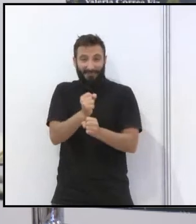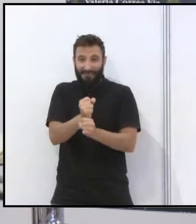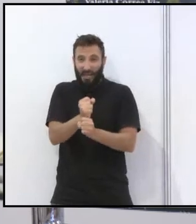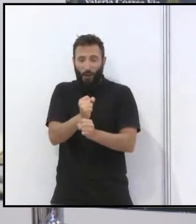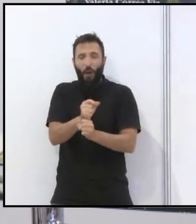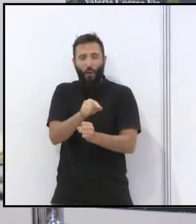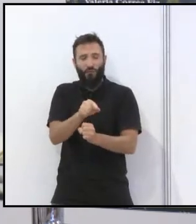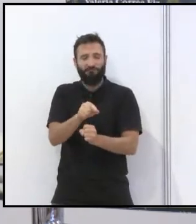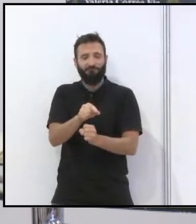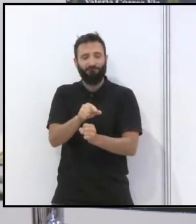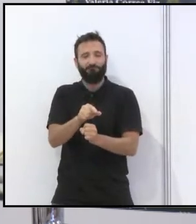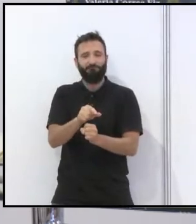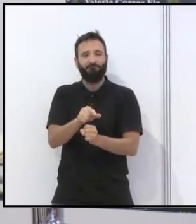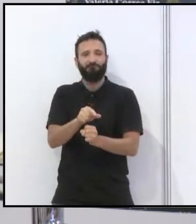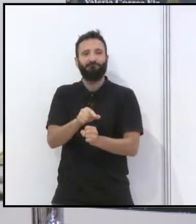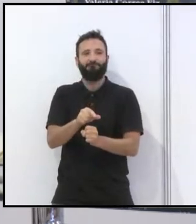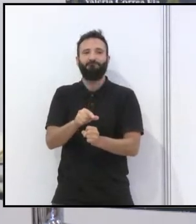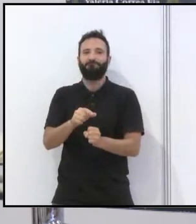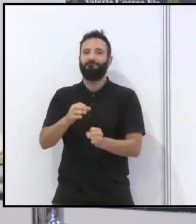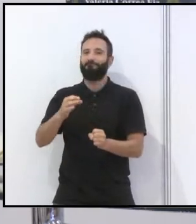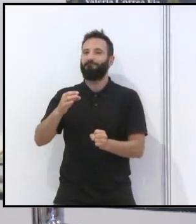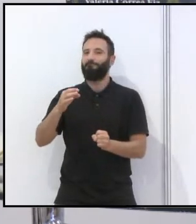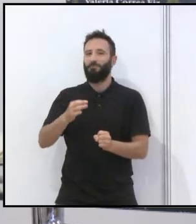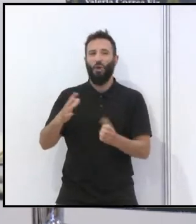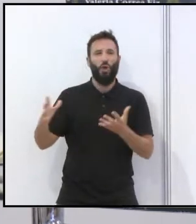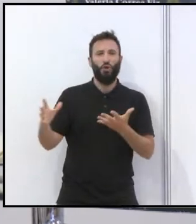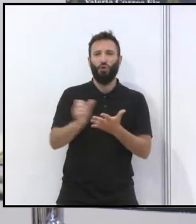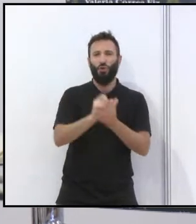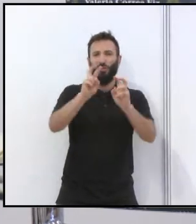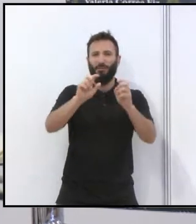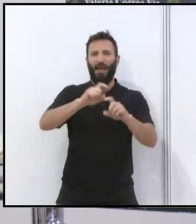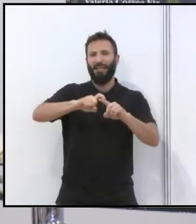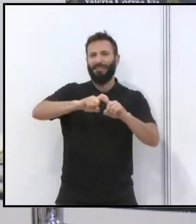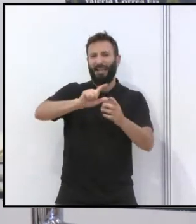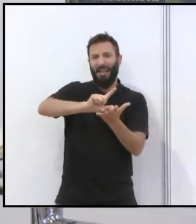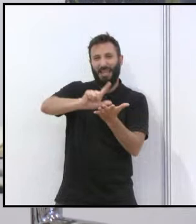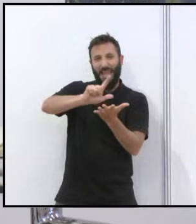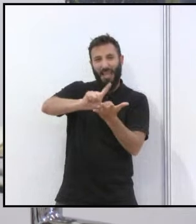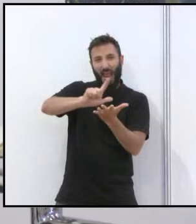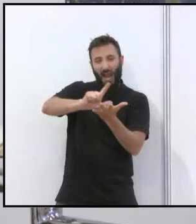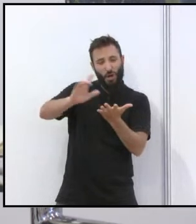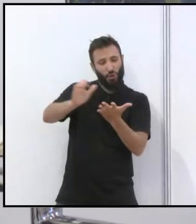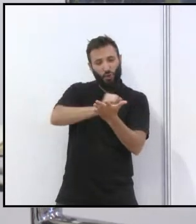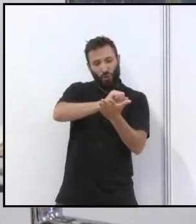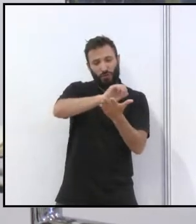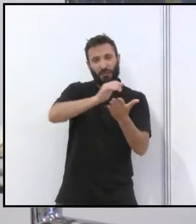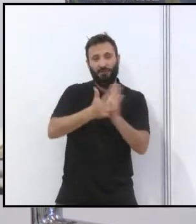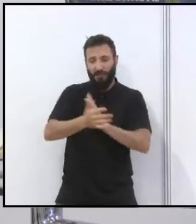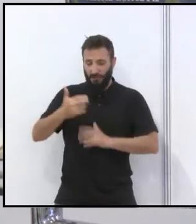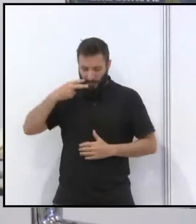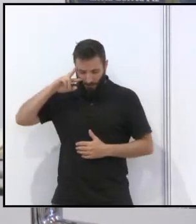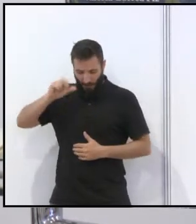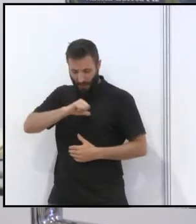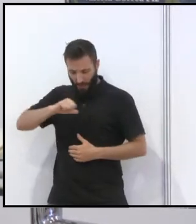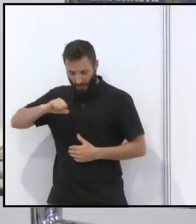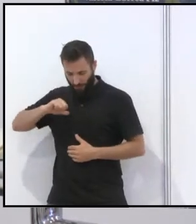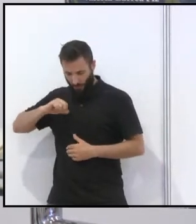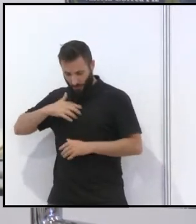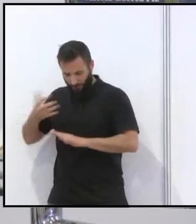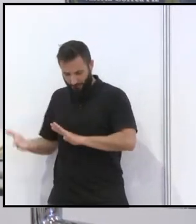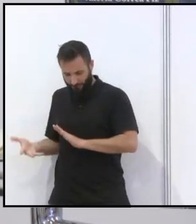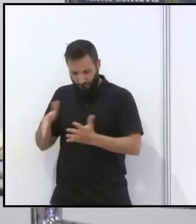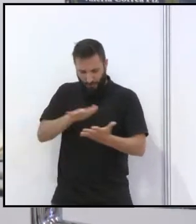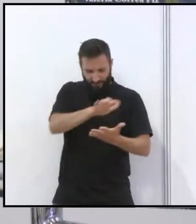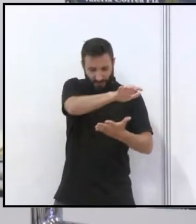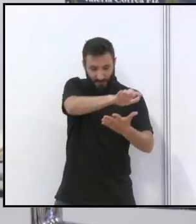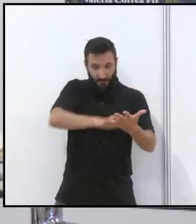trabajos que asume todo lo literario, trascender esa experiencia individual, aunque el punto de partida